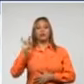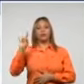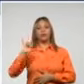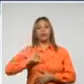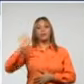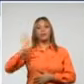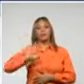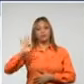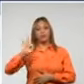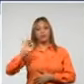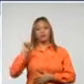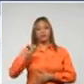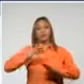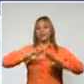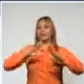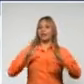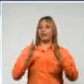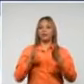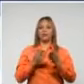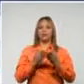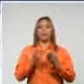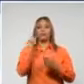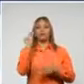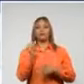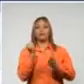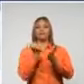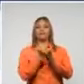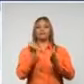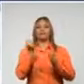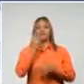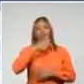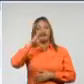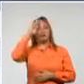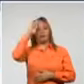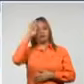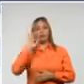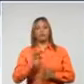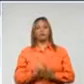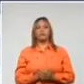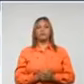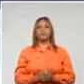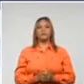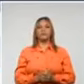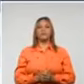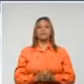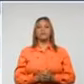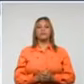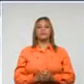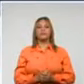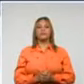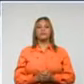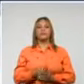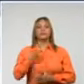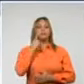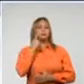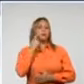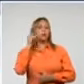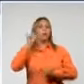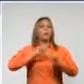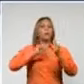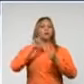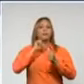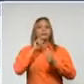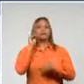57,9% de todos los confirmados en Cuba. Si analizamos cómo ha sido el comportamiento de los